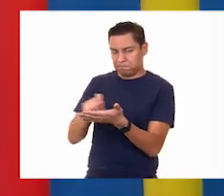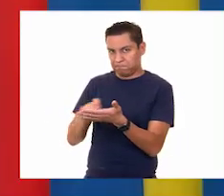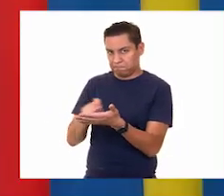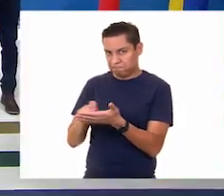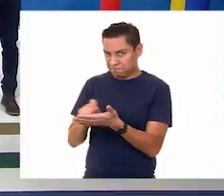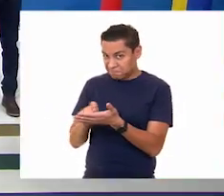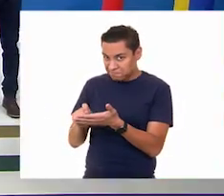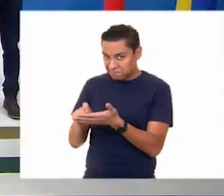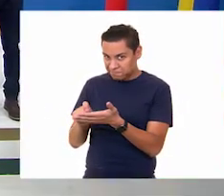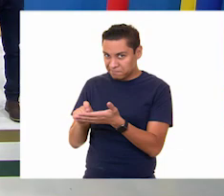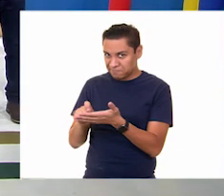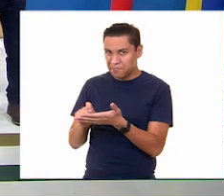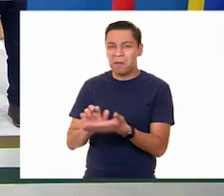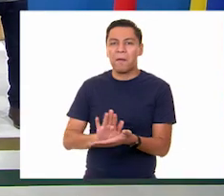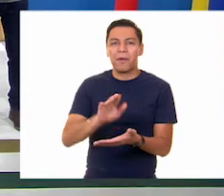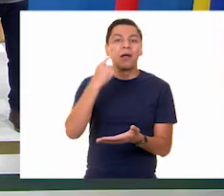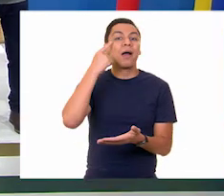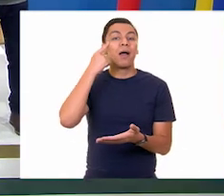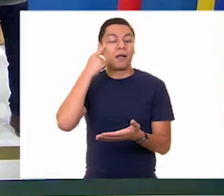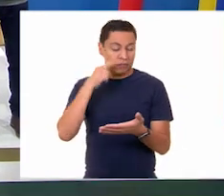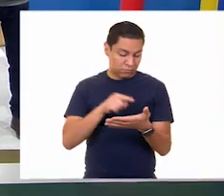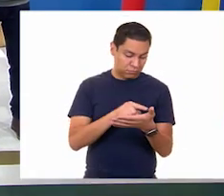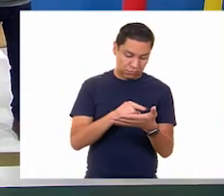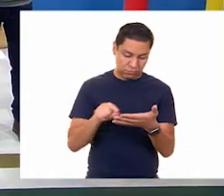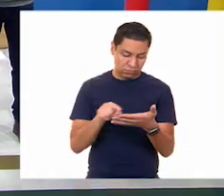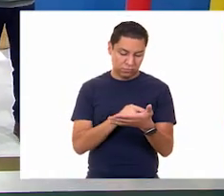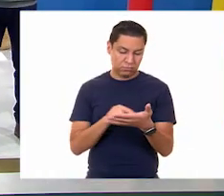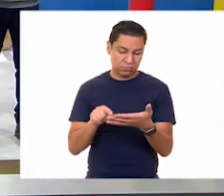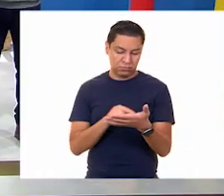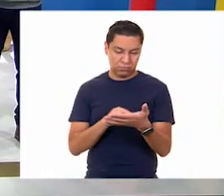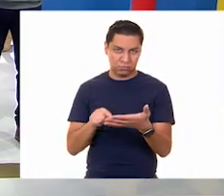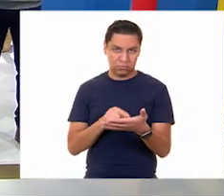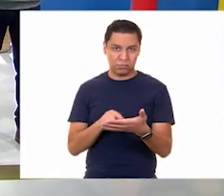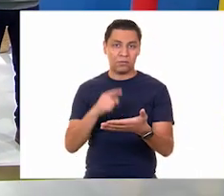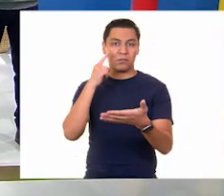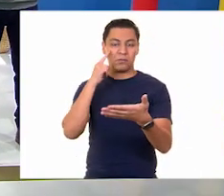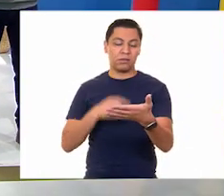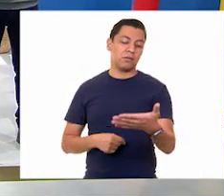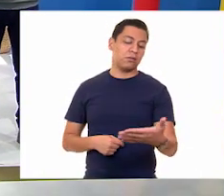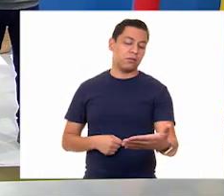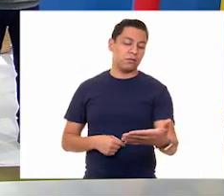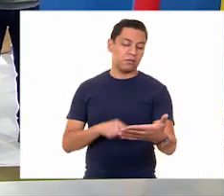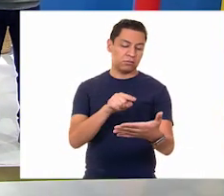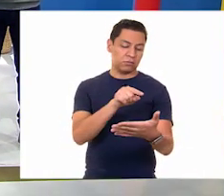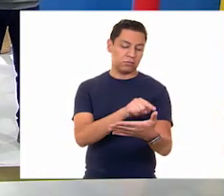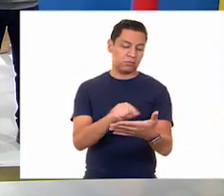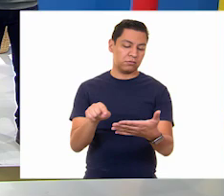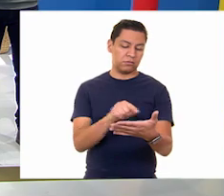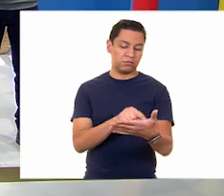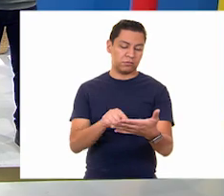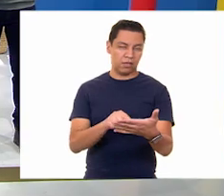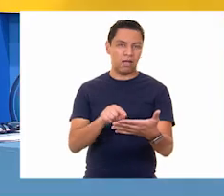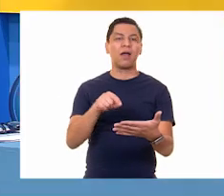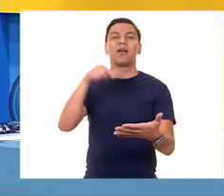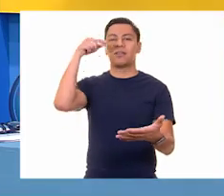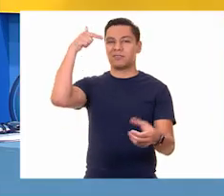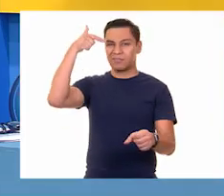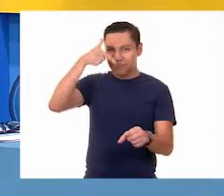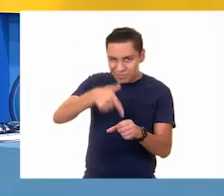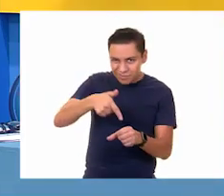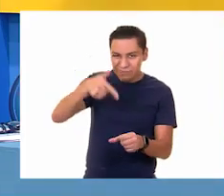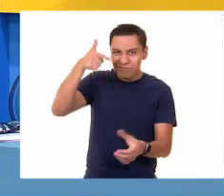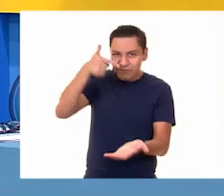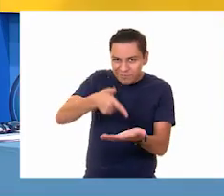pájaro? Así es, abuelo de pájaro. Desde las alturas miramos el paisaje, aprendemos a reconocerlo